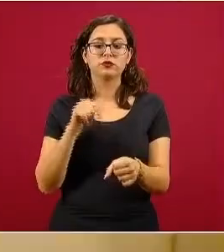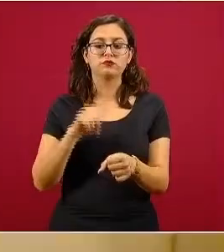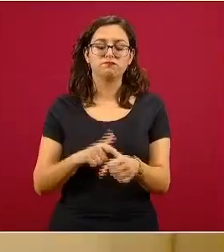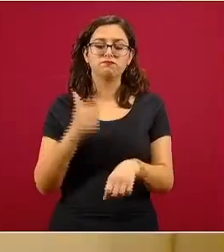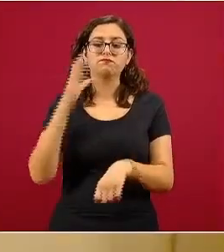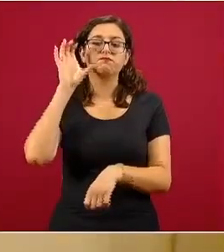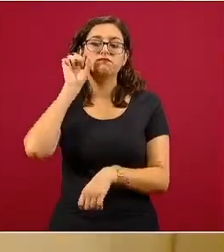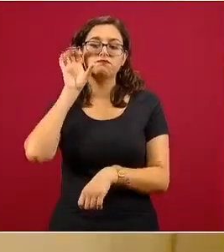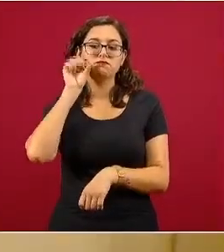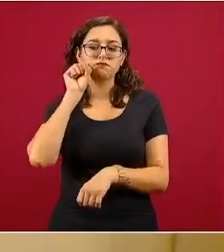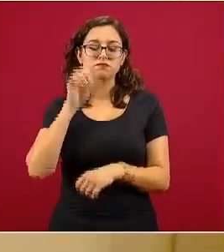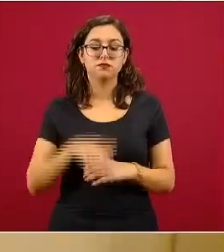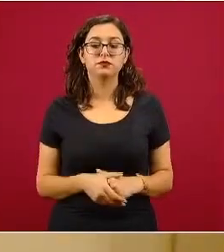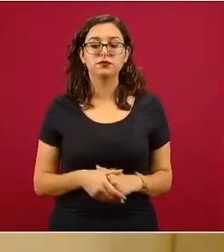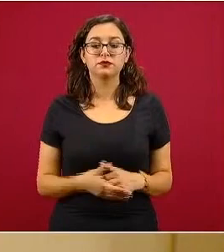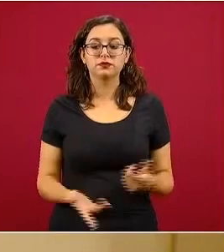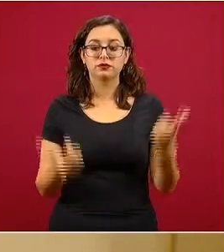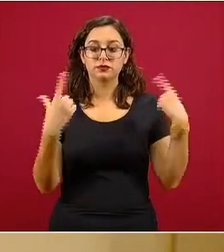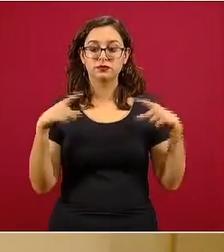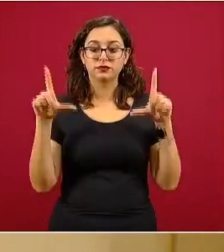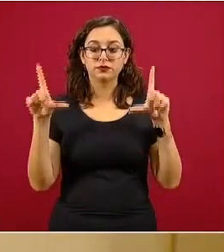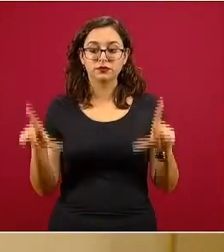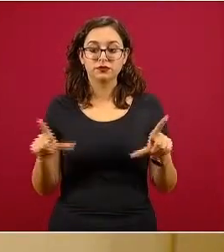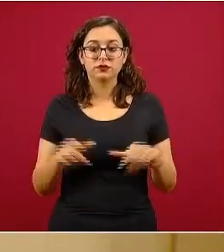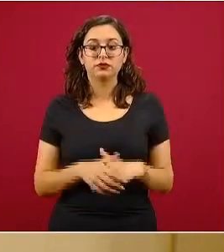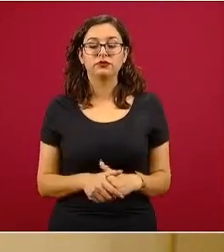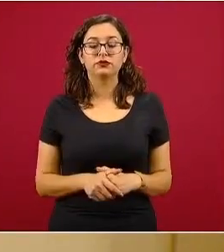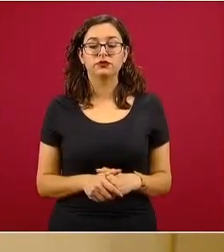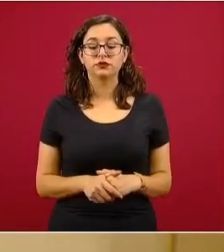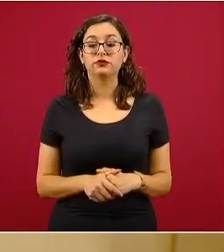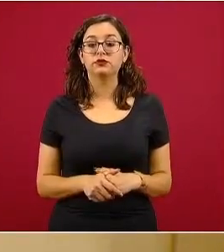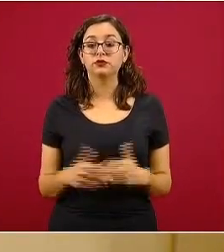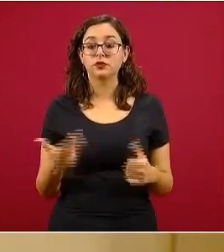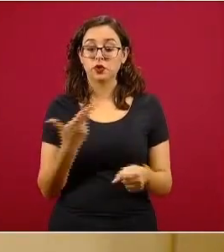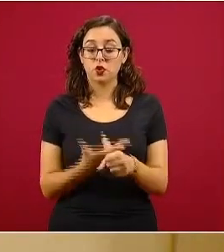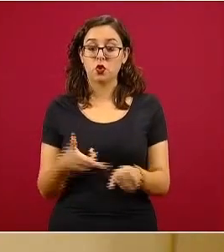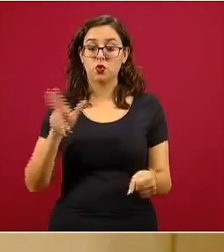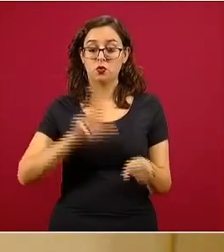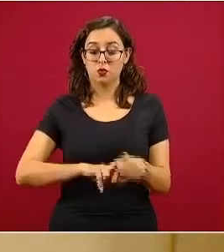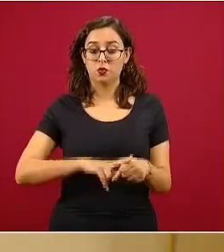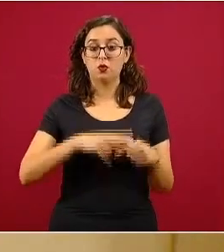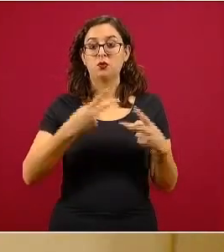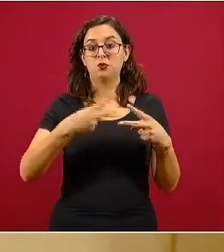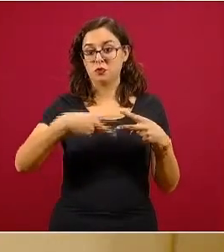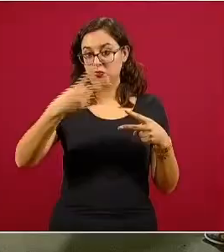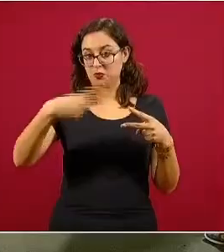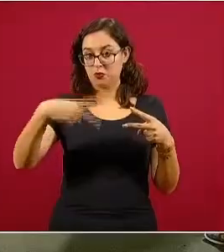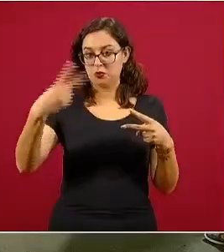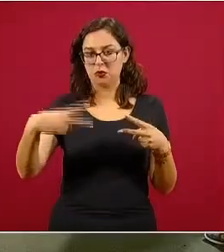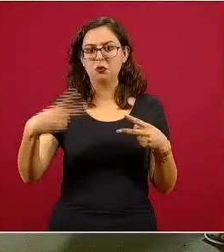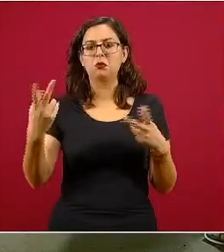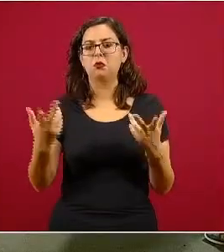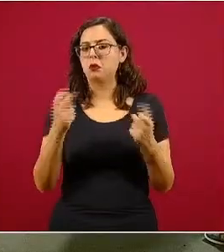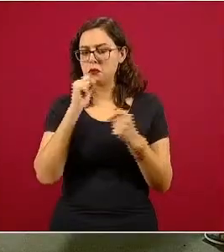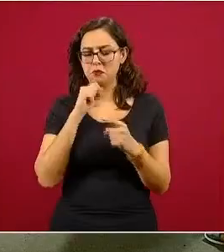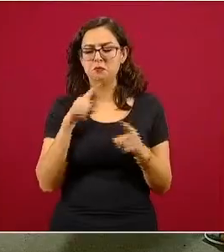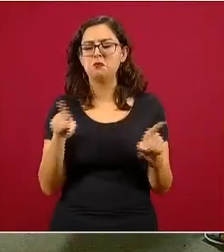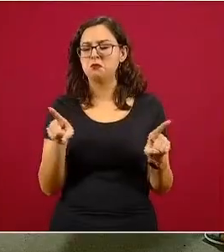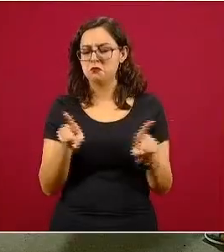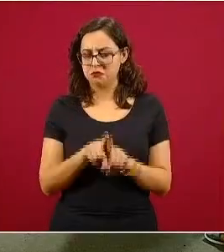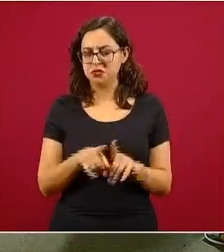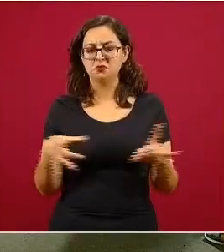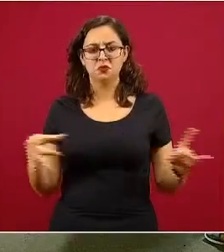naranja. Veamos la siguiente diapositiva. El comportamiento de la hospitalización, congruente también.